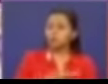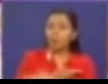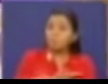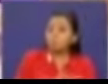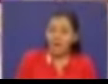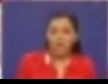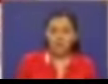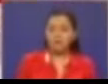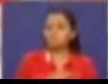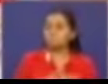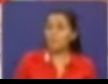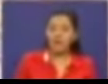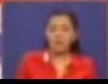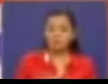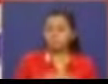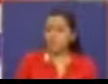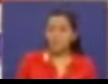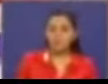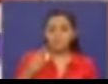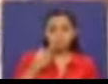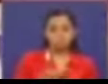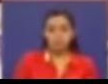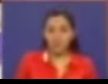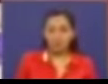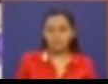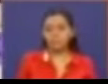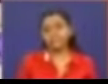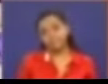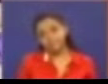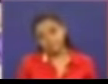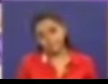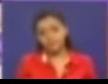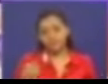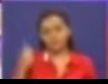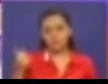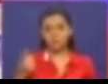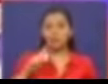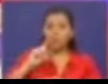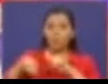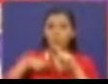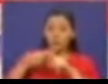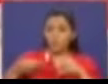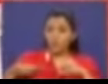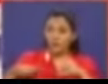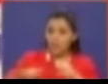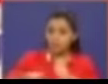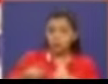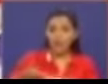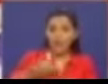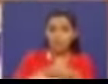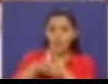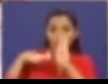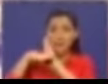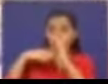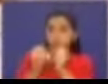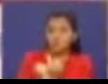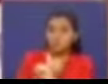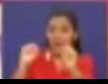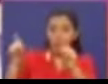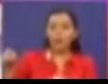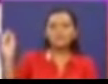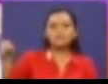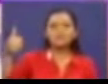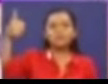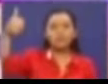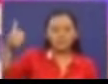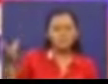neoliberales, para ellos todo gasto público es malo, salvo el gasto público para sus salvatajes bancarios. Prohibido olvidar, compañero. El